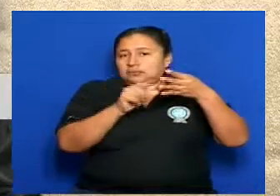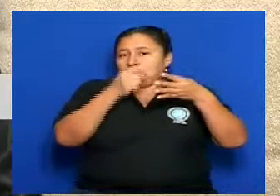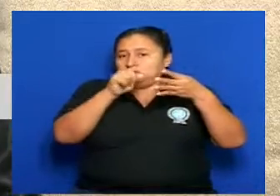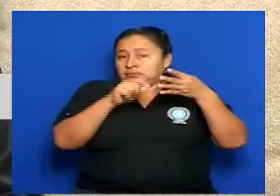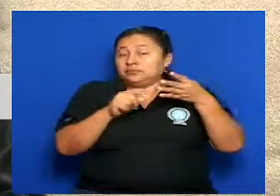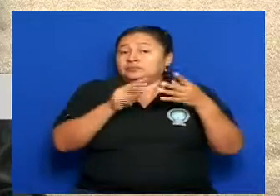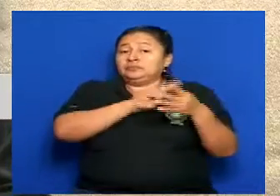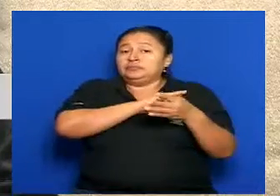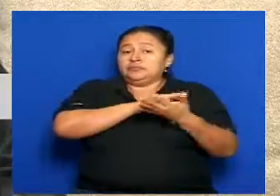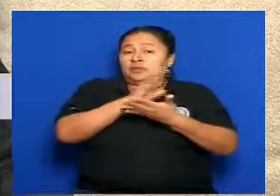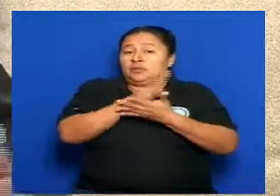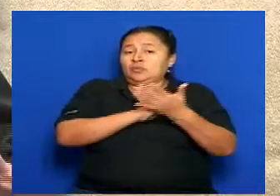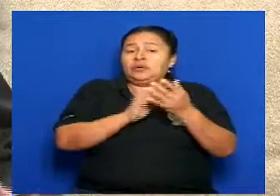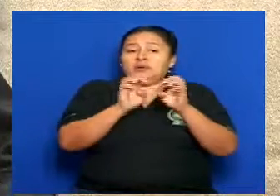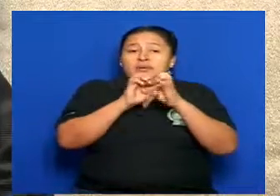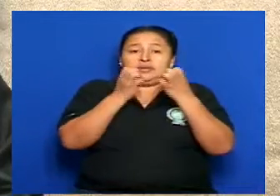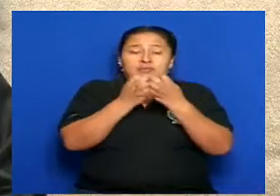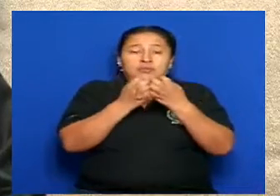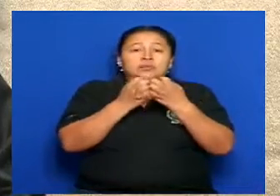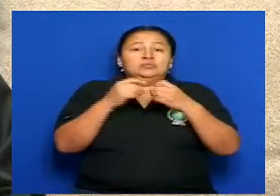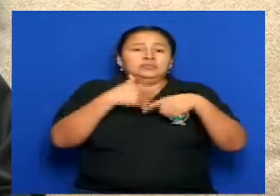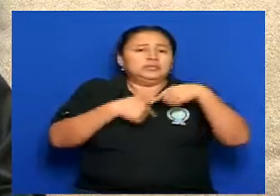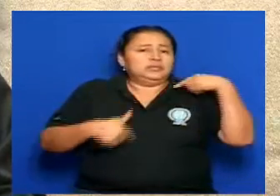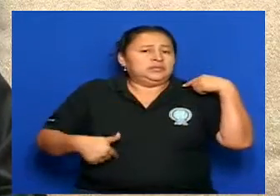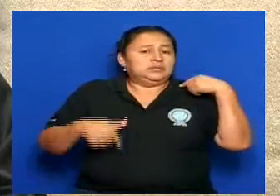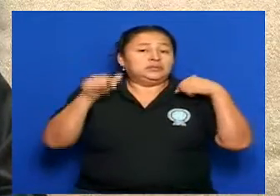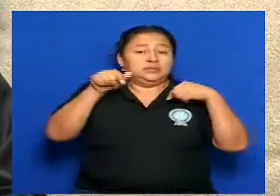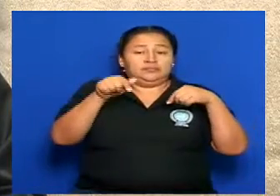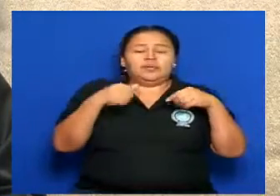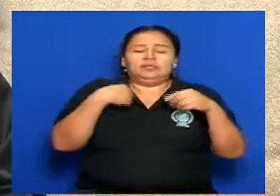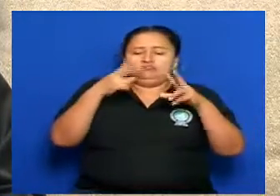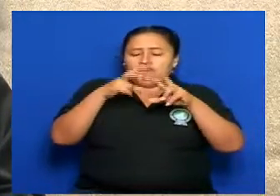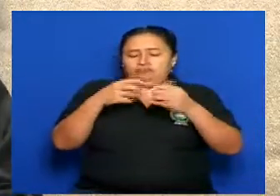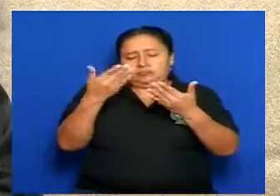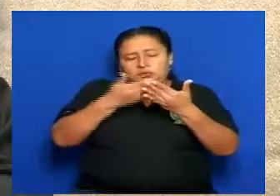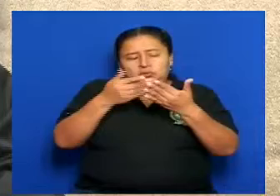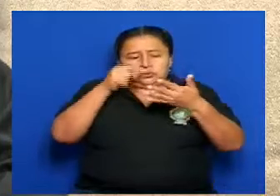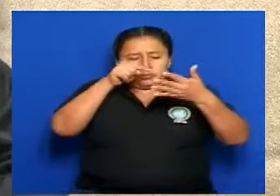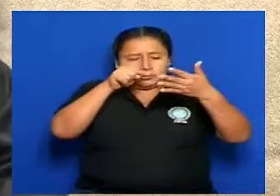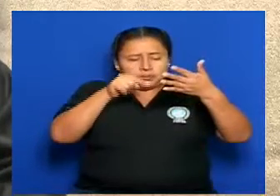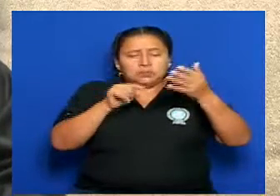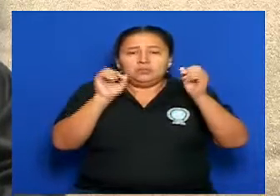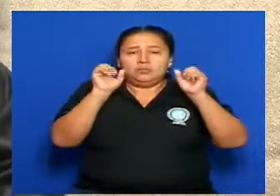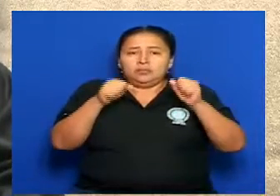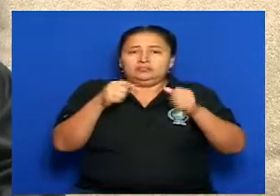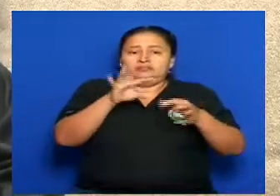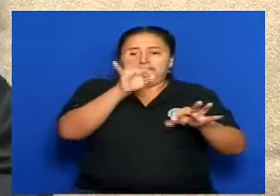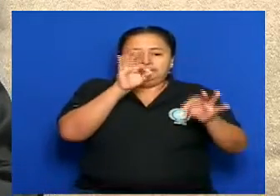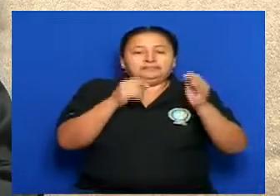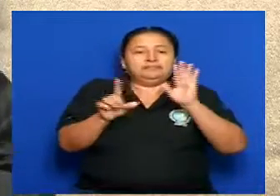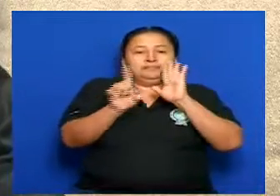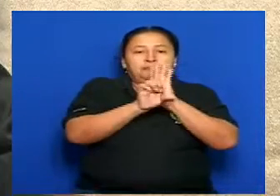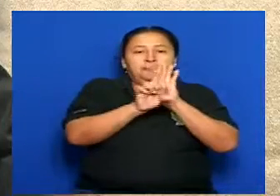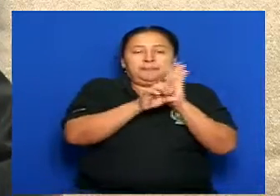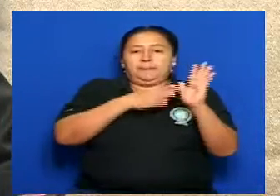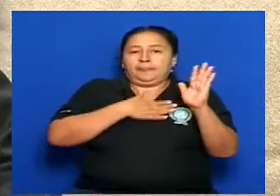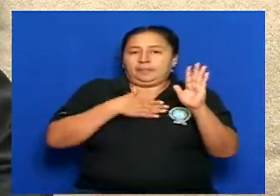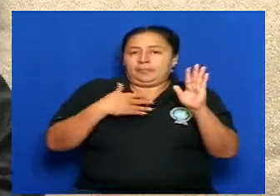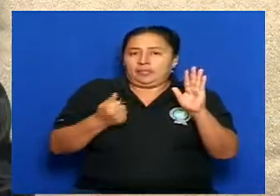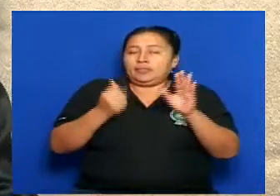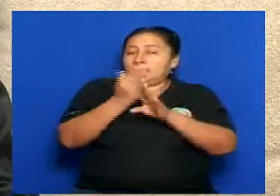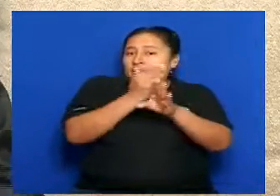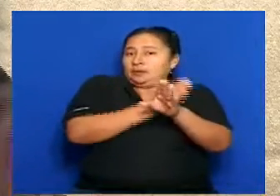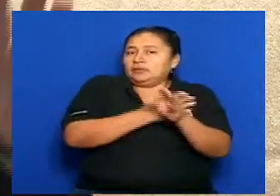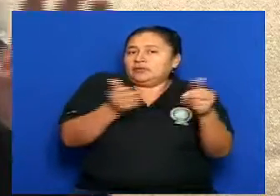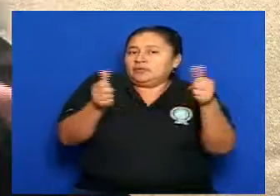del ejecutivo que está estudiando todos esos temas y que eso nos servirá para sacar una ley mejor que la que probamos